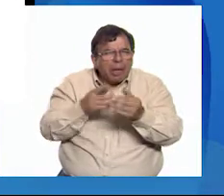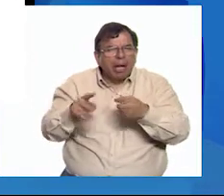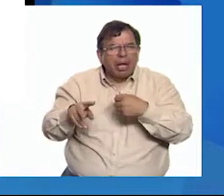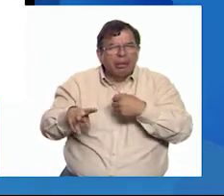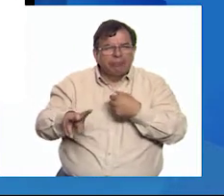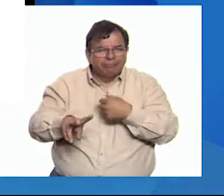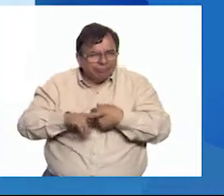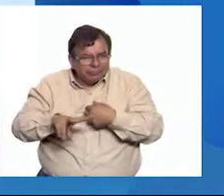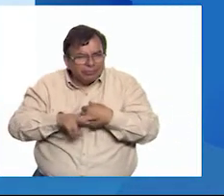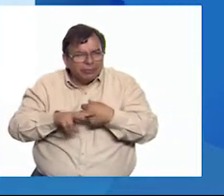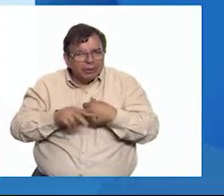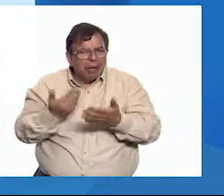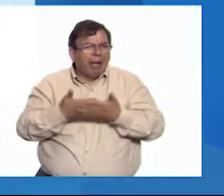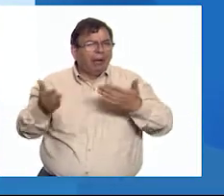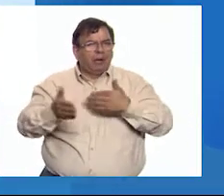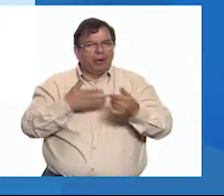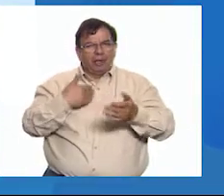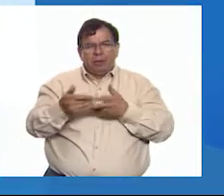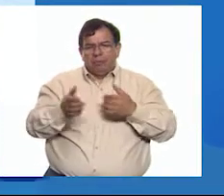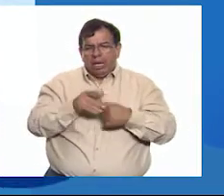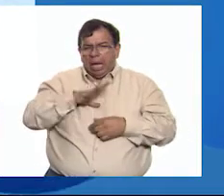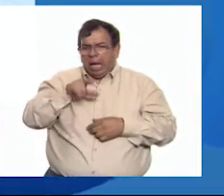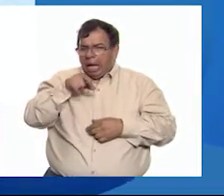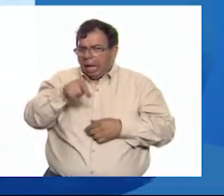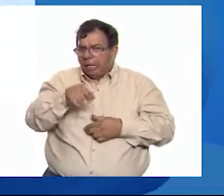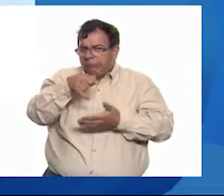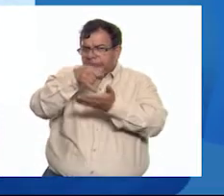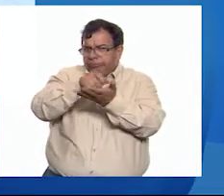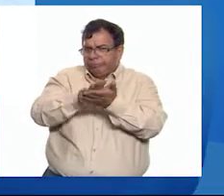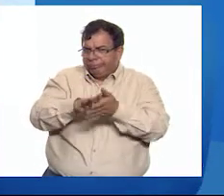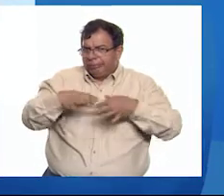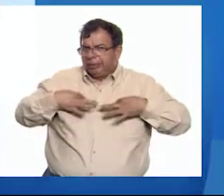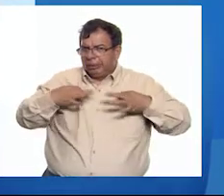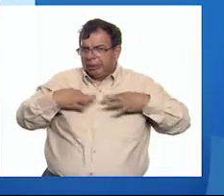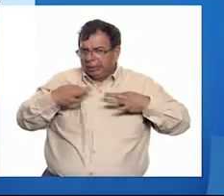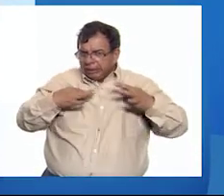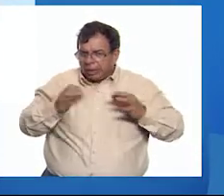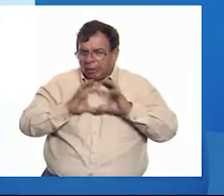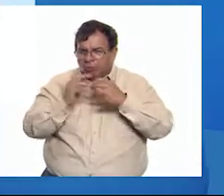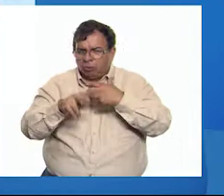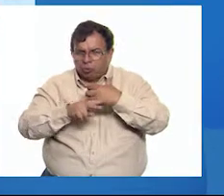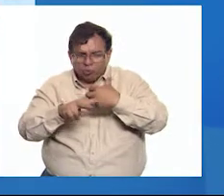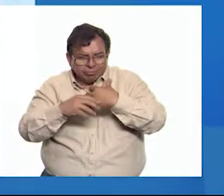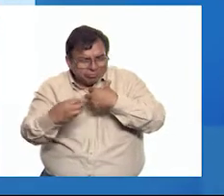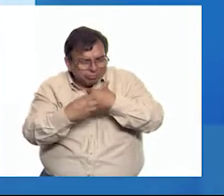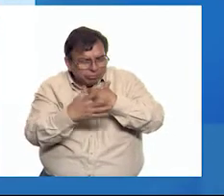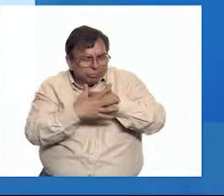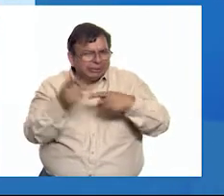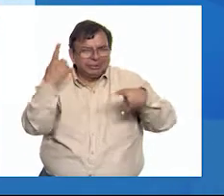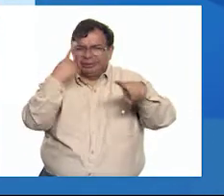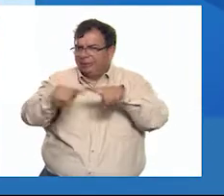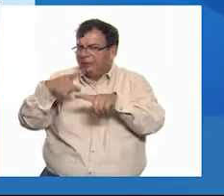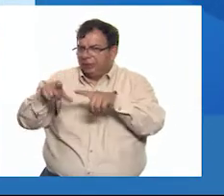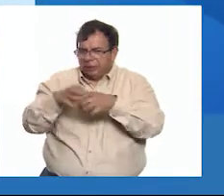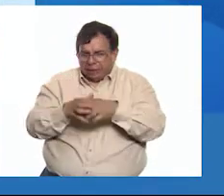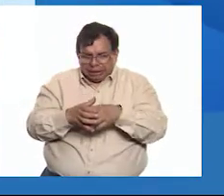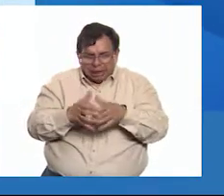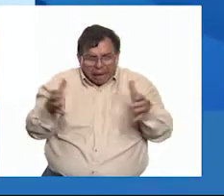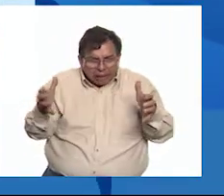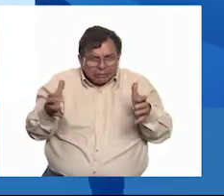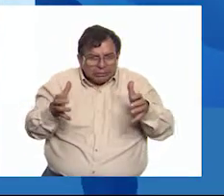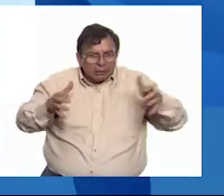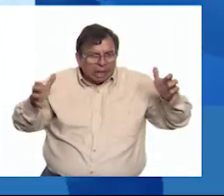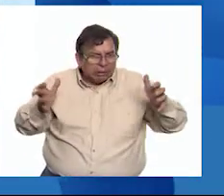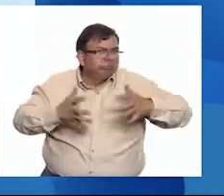y hasta llegar a la modernidad, donde encontramos impresiones en tela, cerámicas y distintos objetos pequeños, grandes y